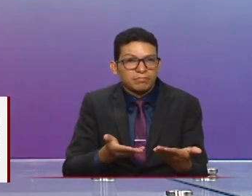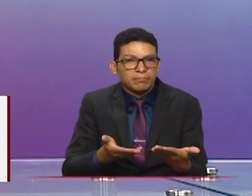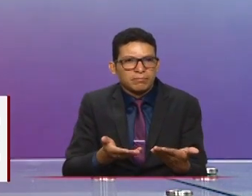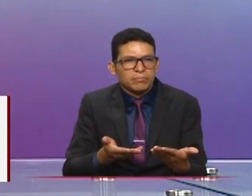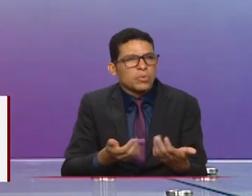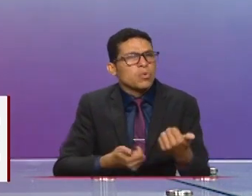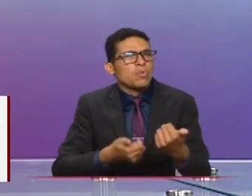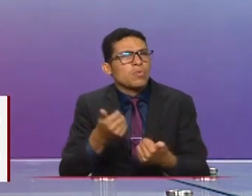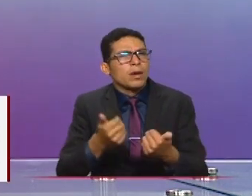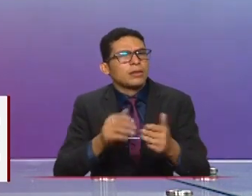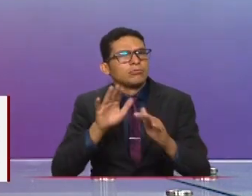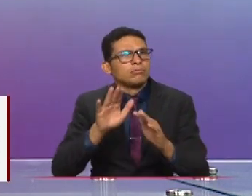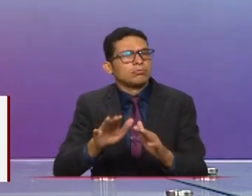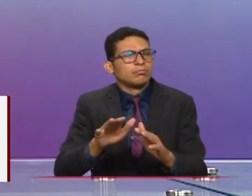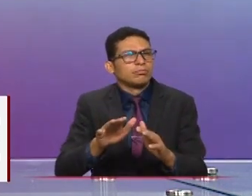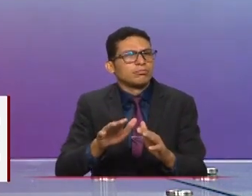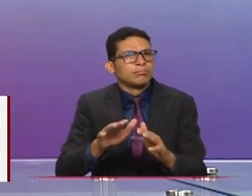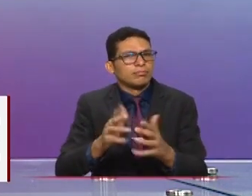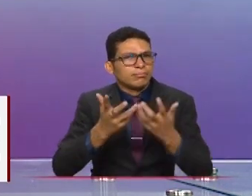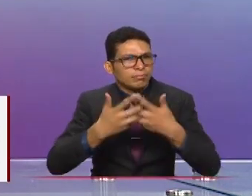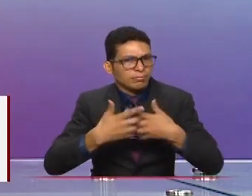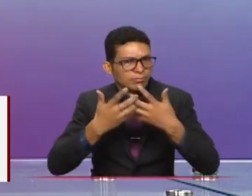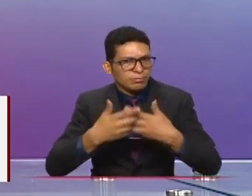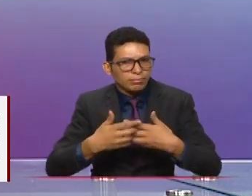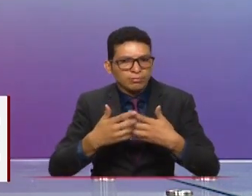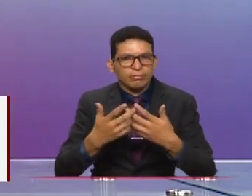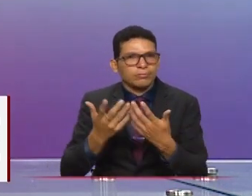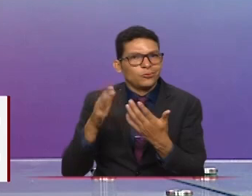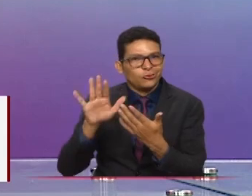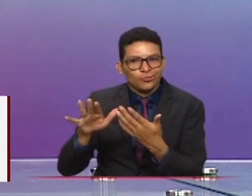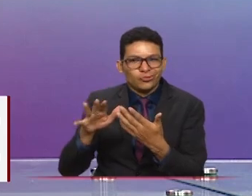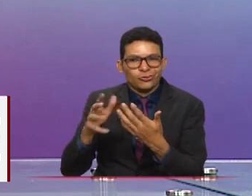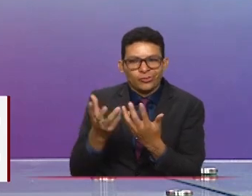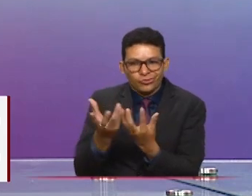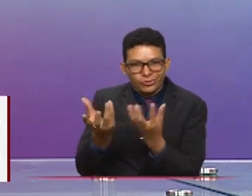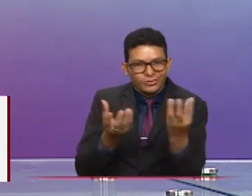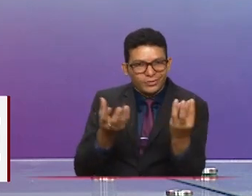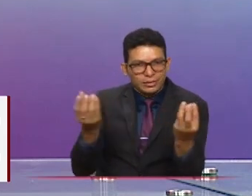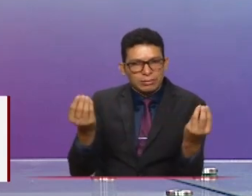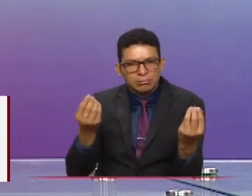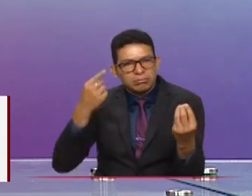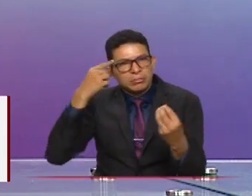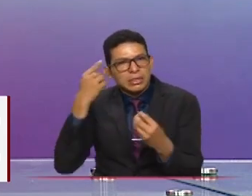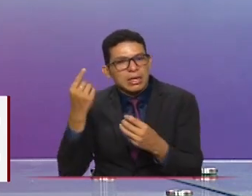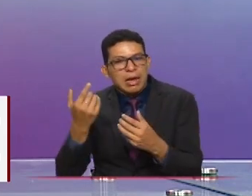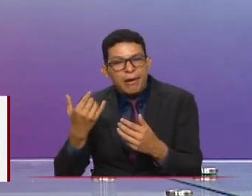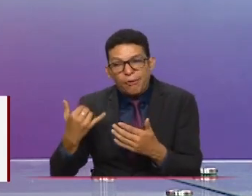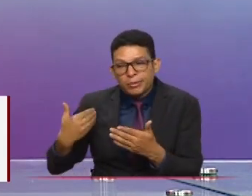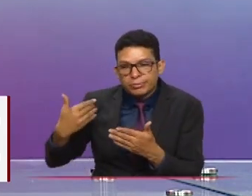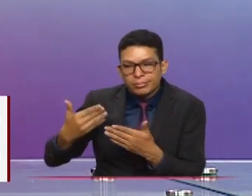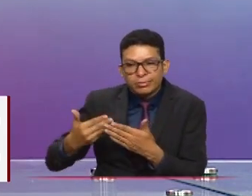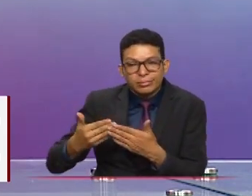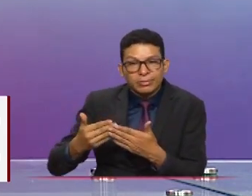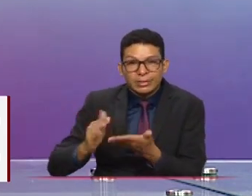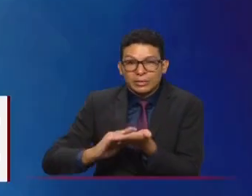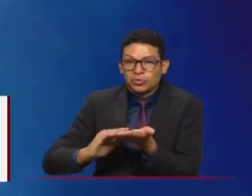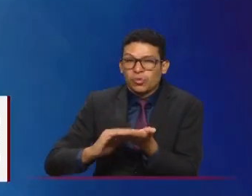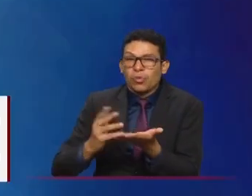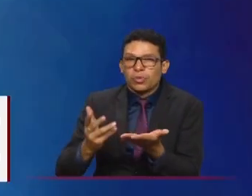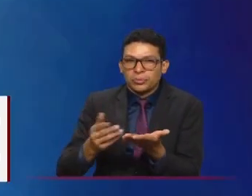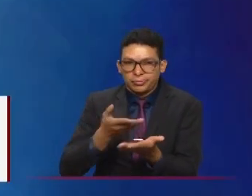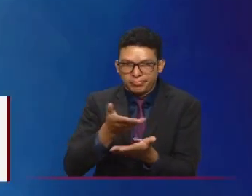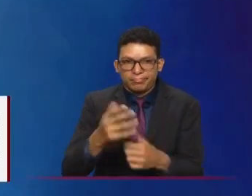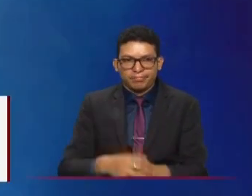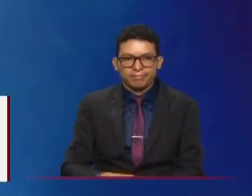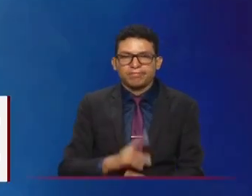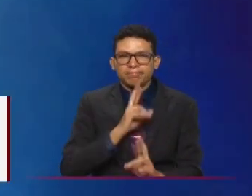Cuáles son esas acciones como empresarios como gremios que están realizando durante estos días para precisamente enfrentar la crisis Bueno lo